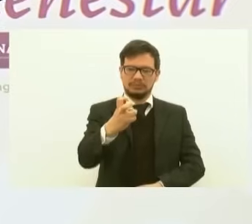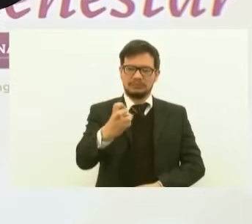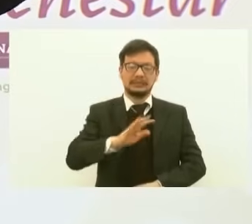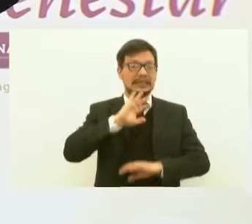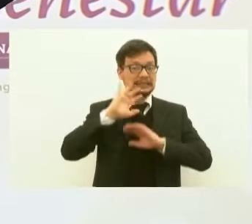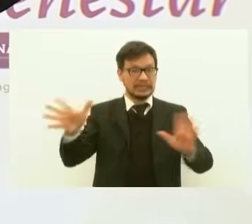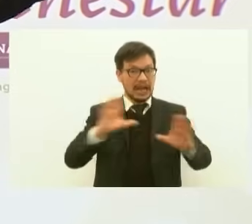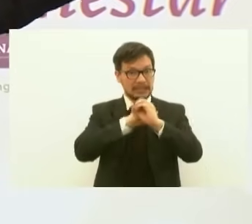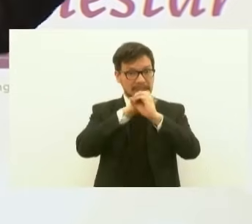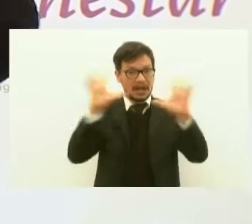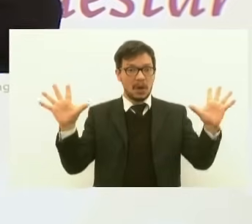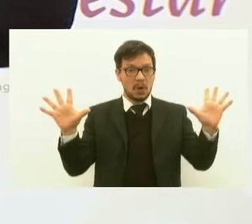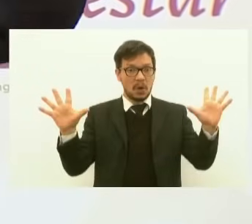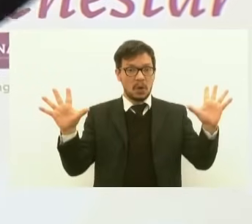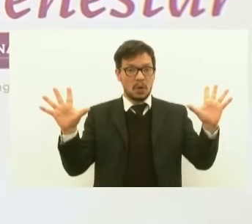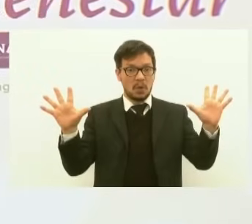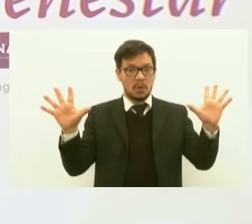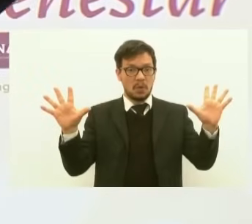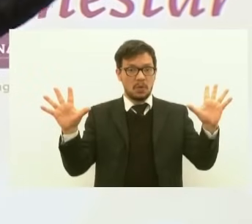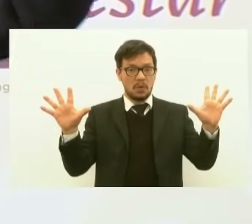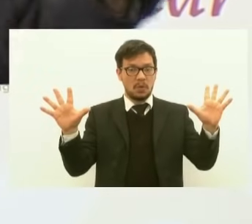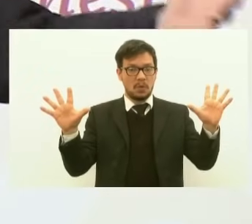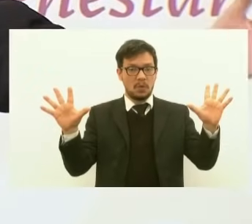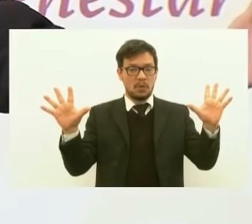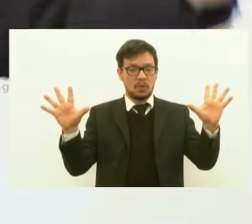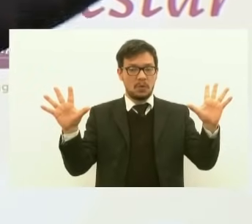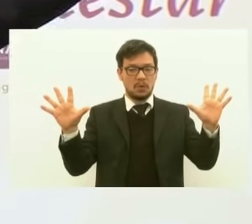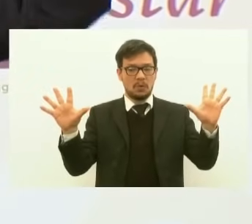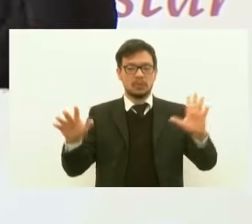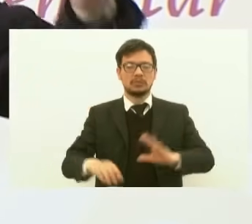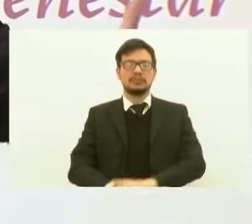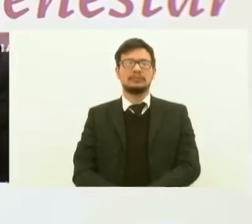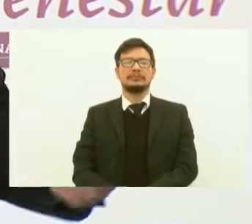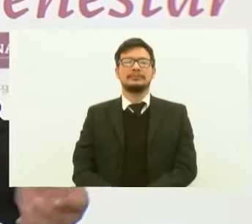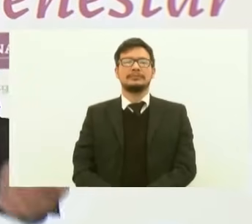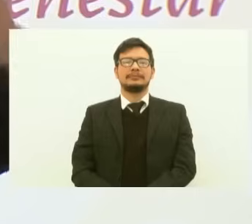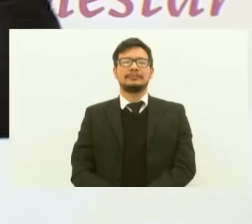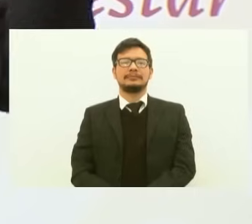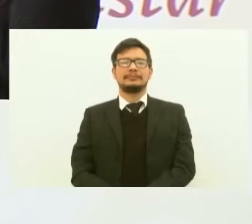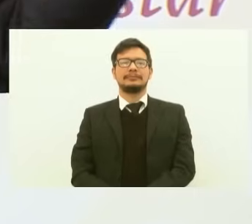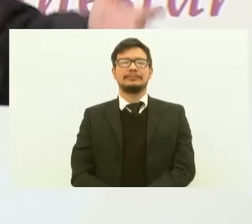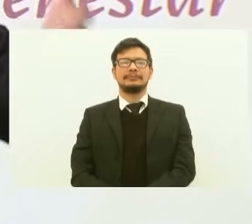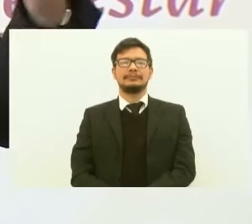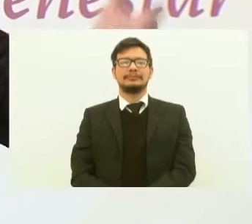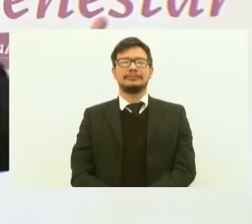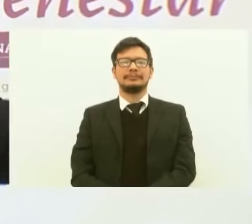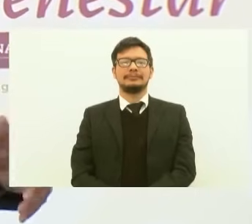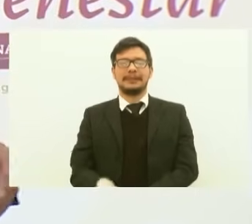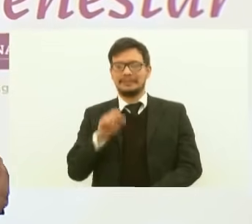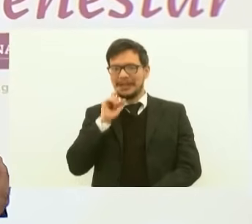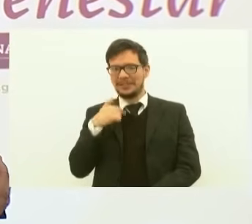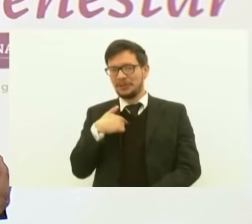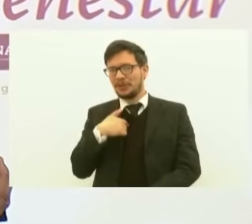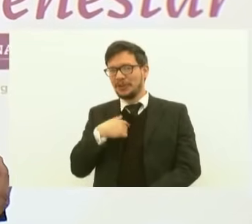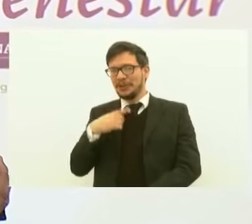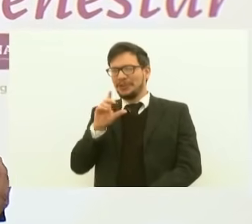claro? Pero además, no me voy con mi conciencia